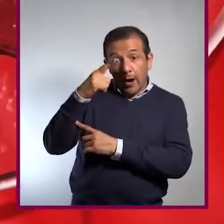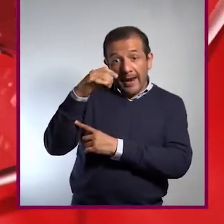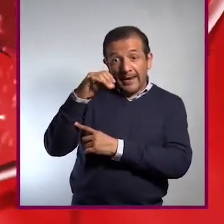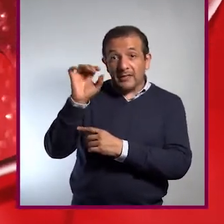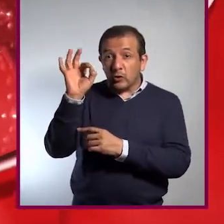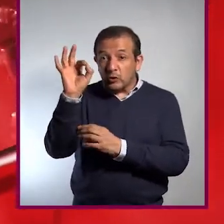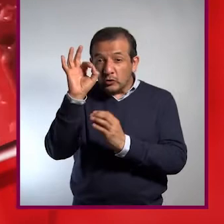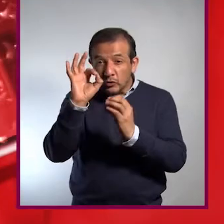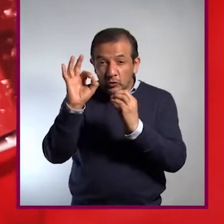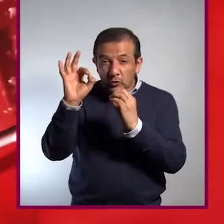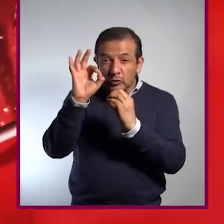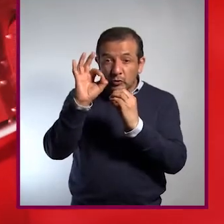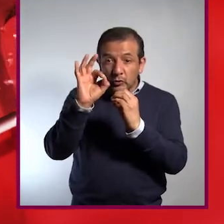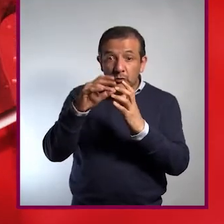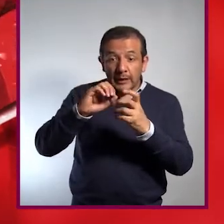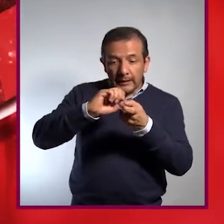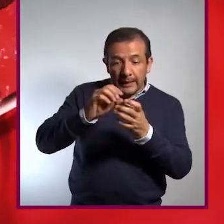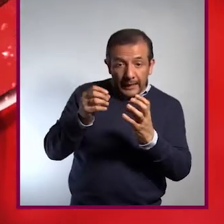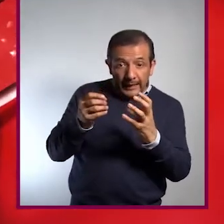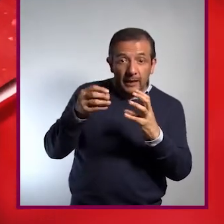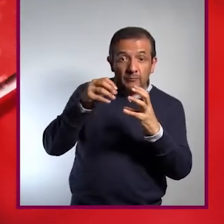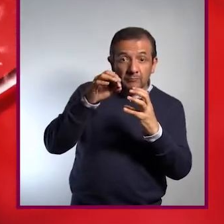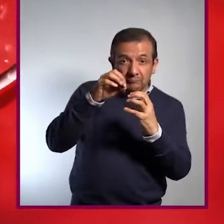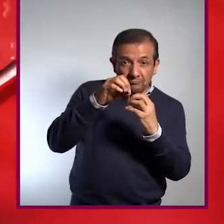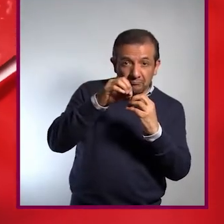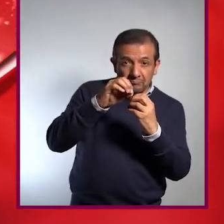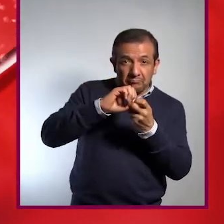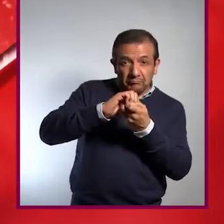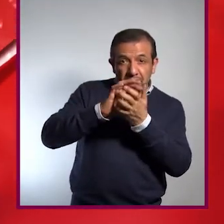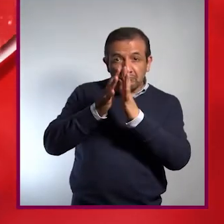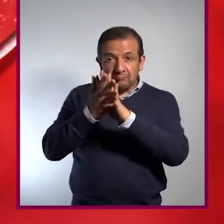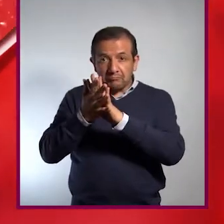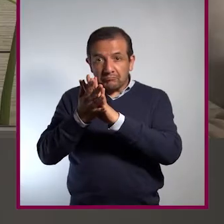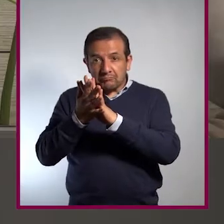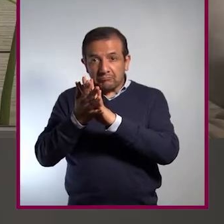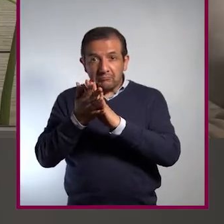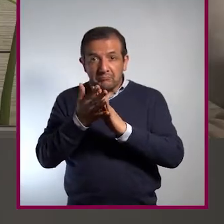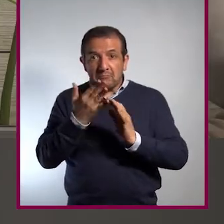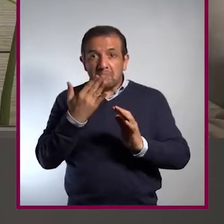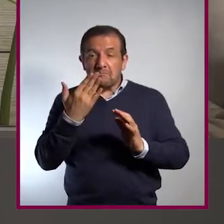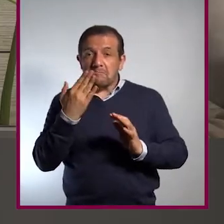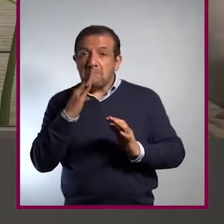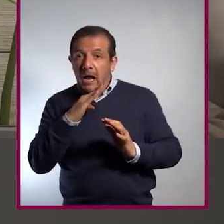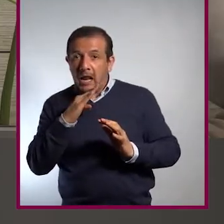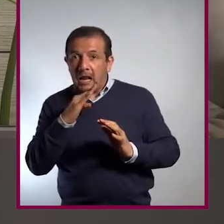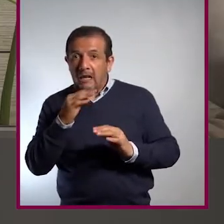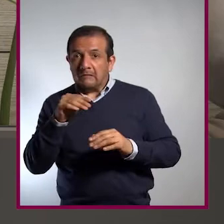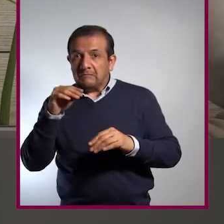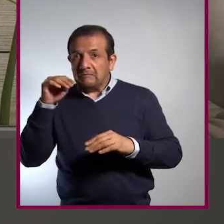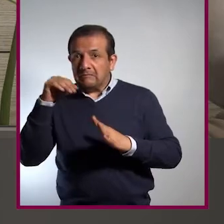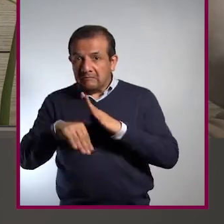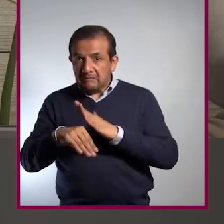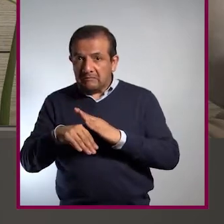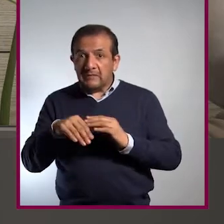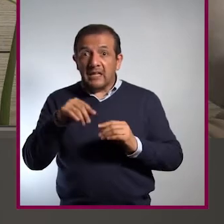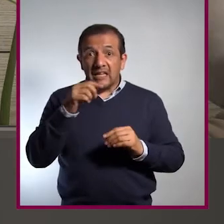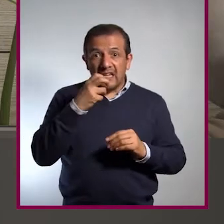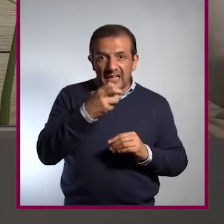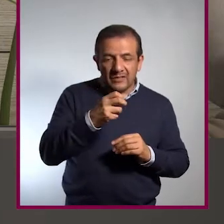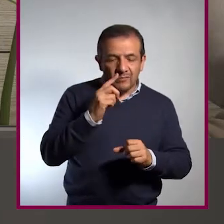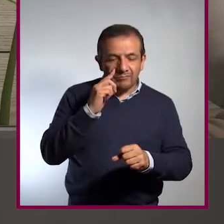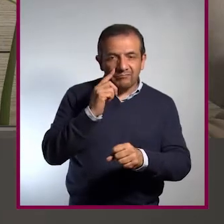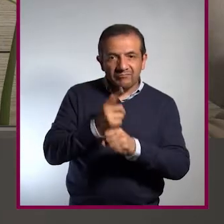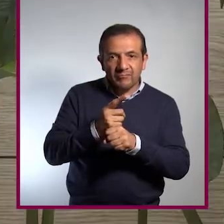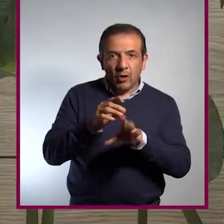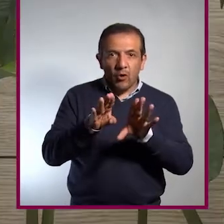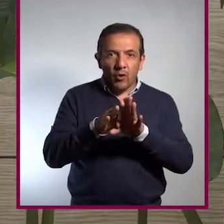la transformación de una célula normal en una maligna. Desde entonces se puede descifrar mejor el comportamiento